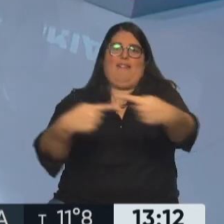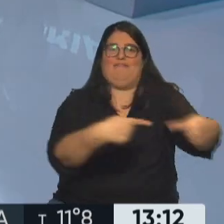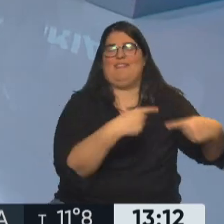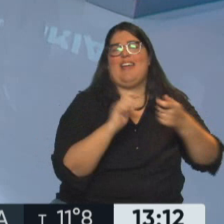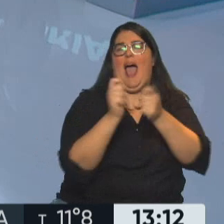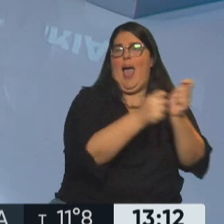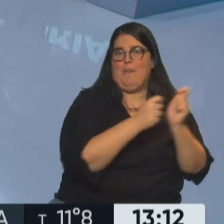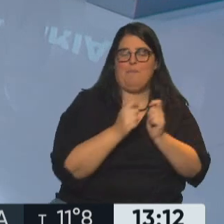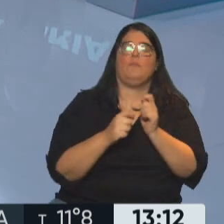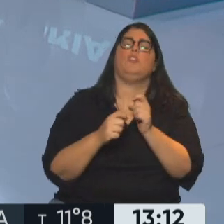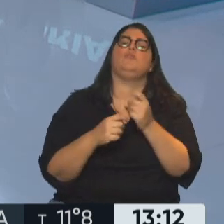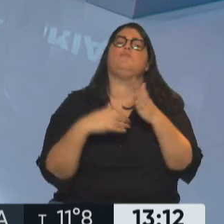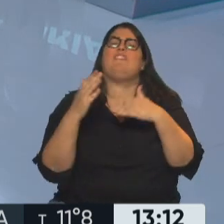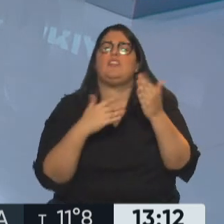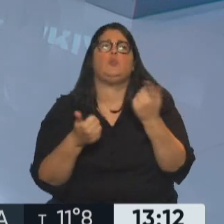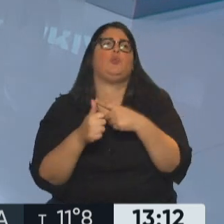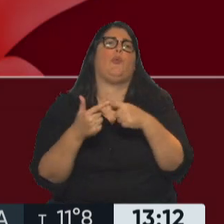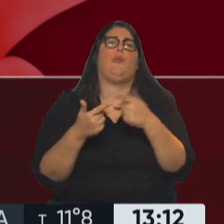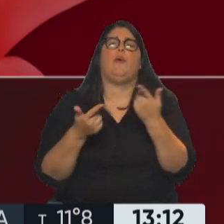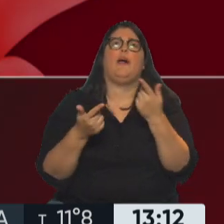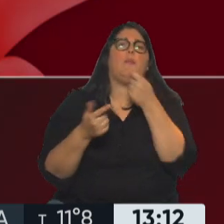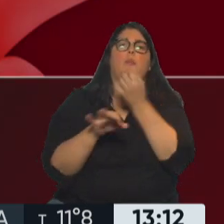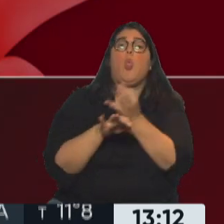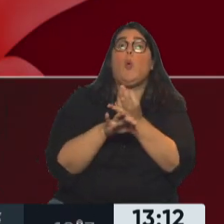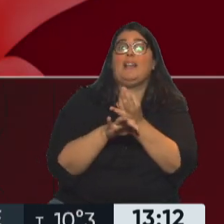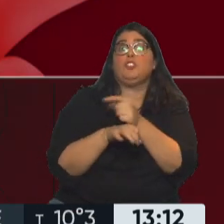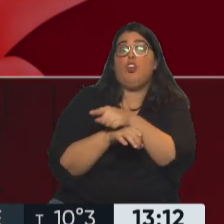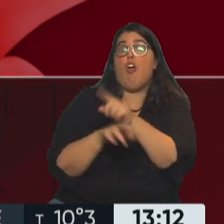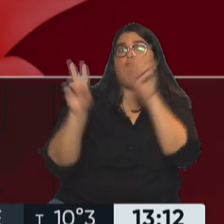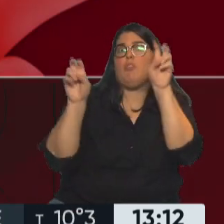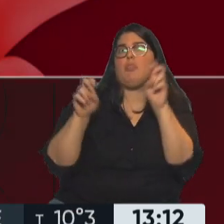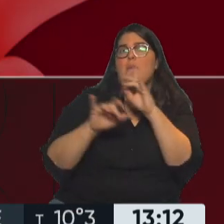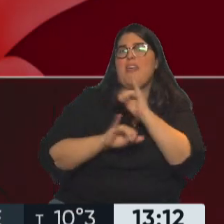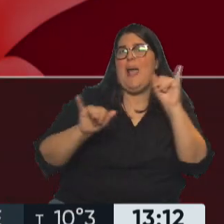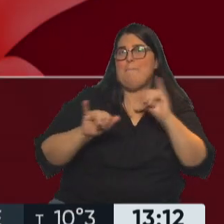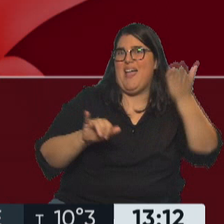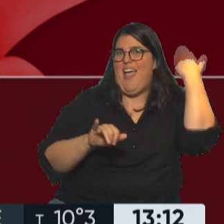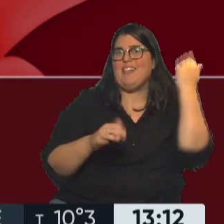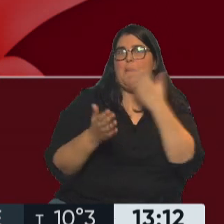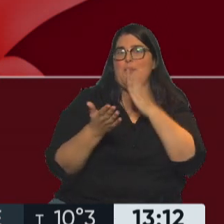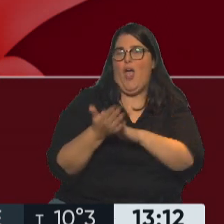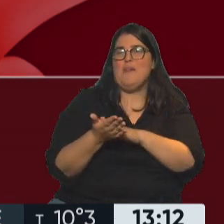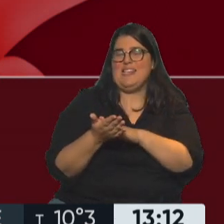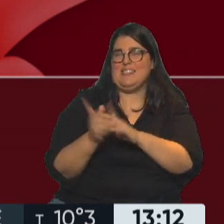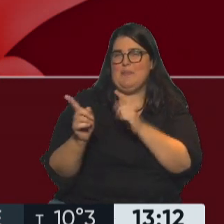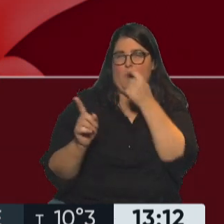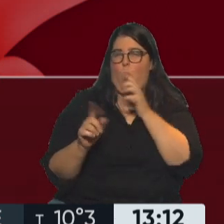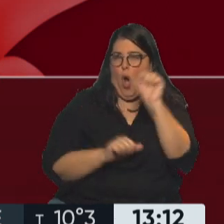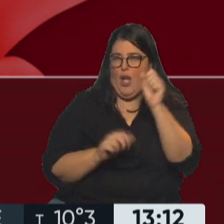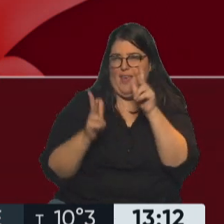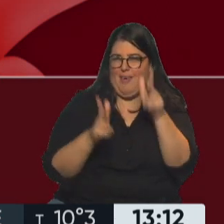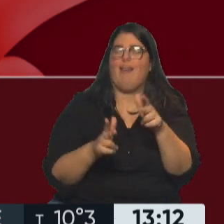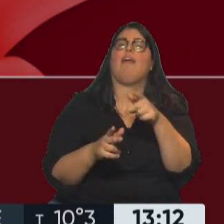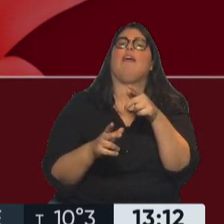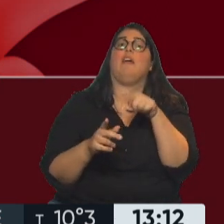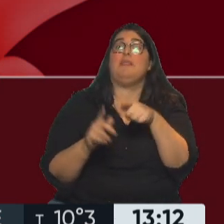en infraestructura, empieza a aparecer la educación como uno de los temas de campaña que había sido promesa de campaña de Boric. Bueno, empieza a aparecer también dentro